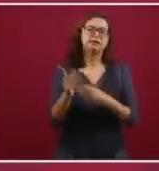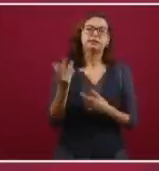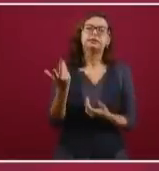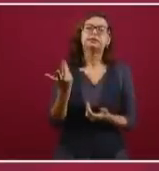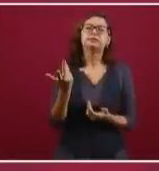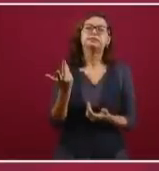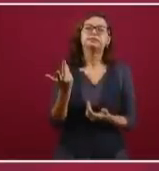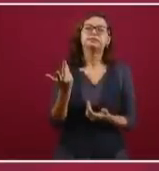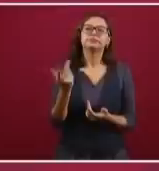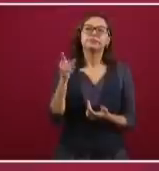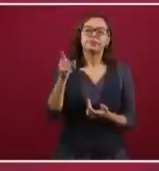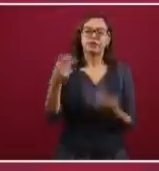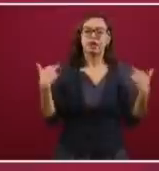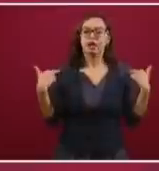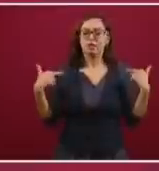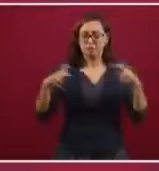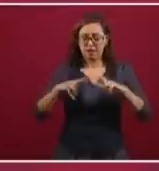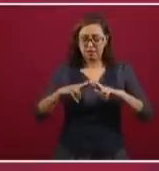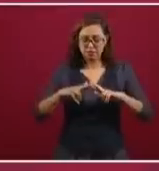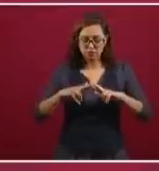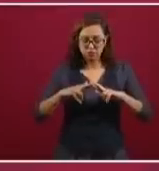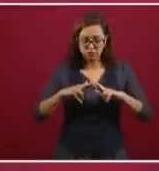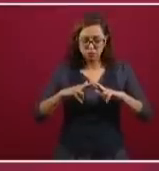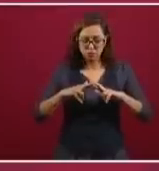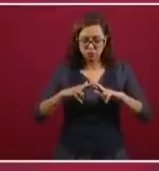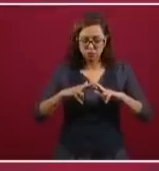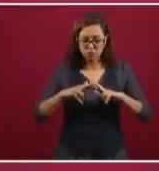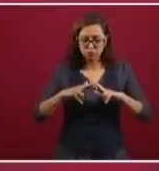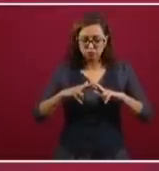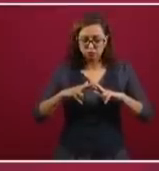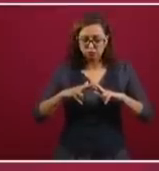que nos daba el maestro